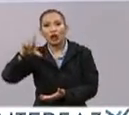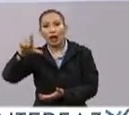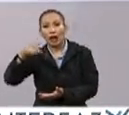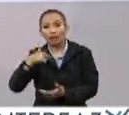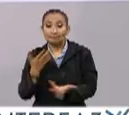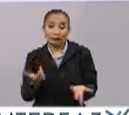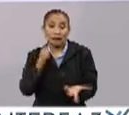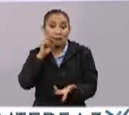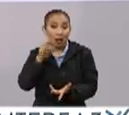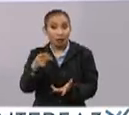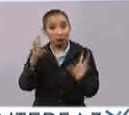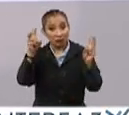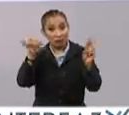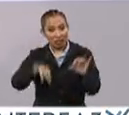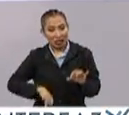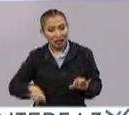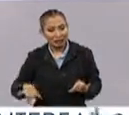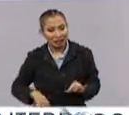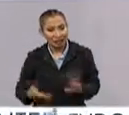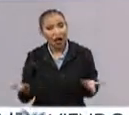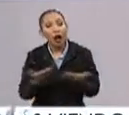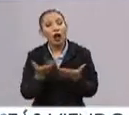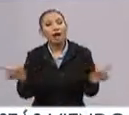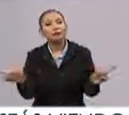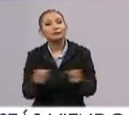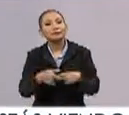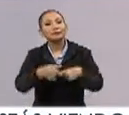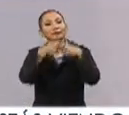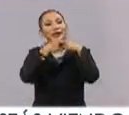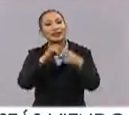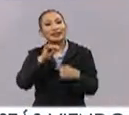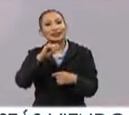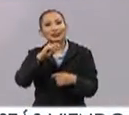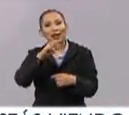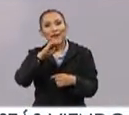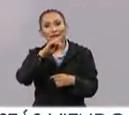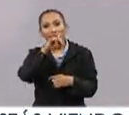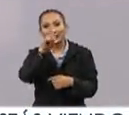mañana, traernos este tema a la mesa tan interesante. Vamos a hacer una pausa. Esto es Interfaz.